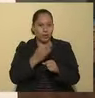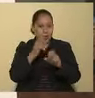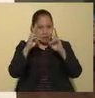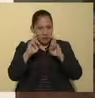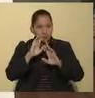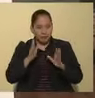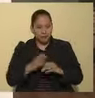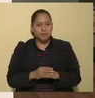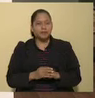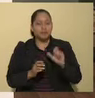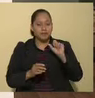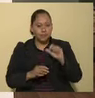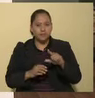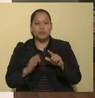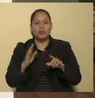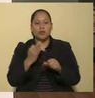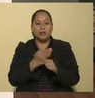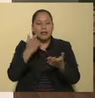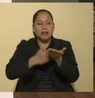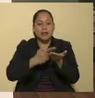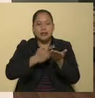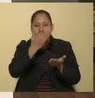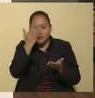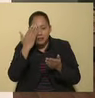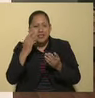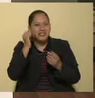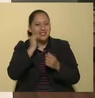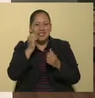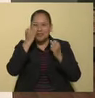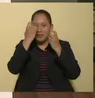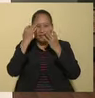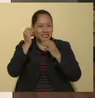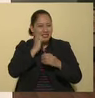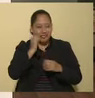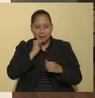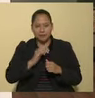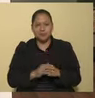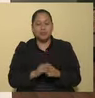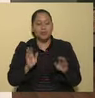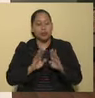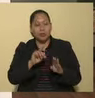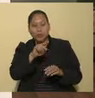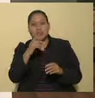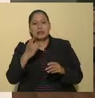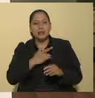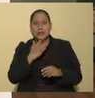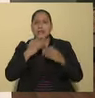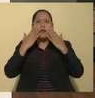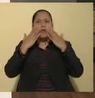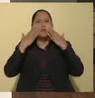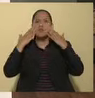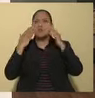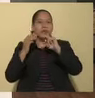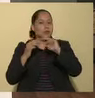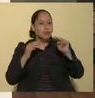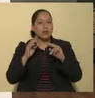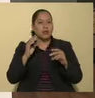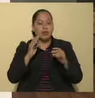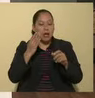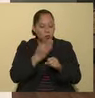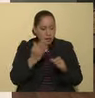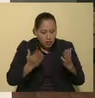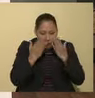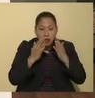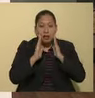después. Bueno, no, el cutis graso es brilla siempre. O sea, uh-huh, nunca sientes que se te restira la piel, ni recién lavado